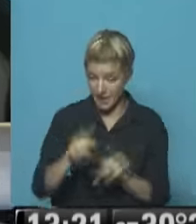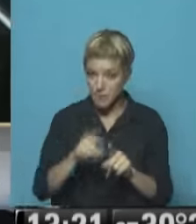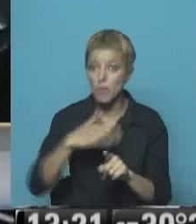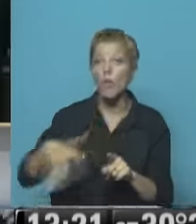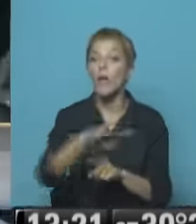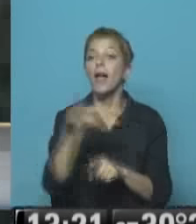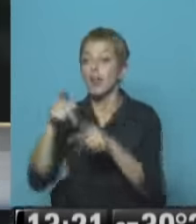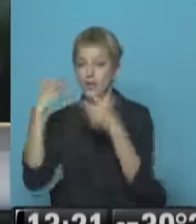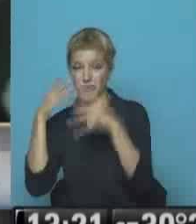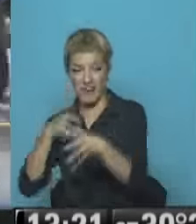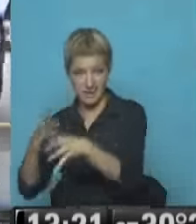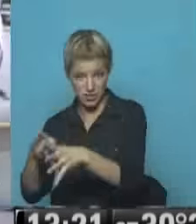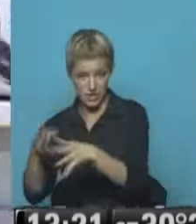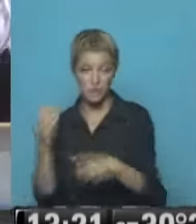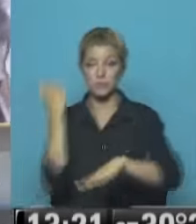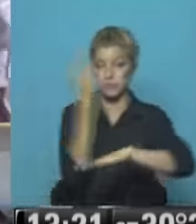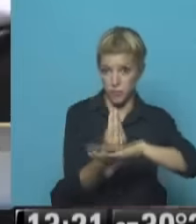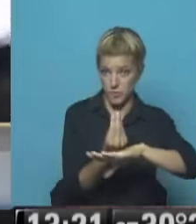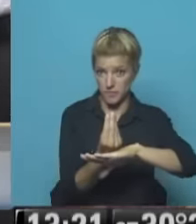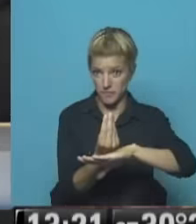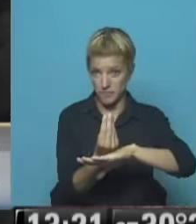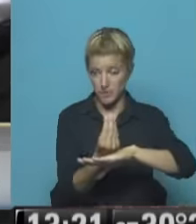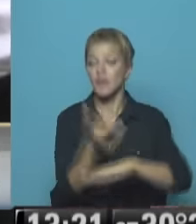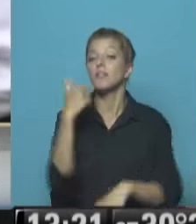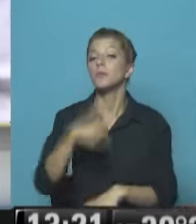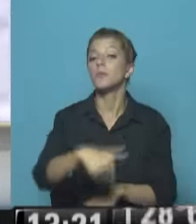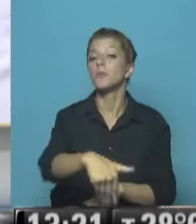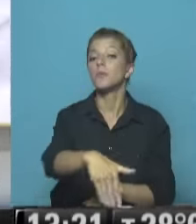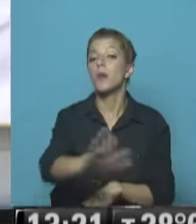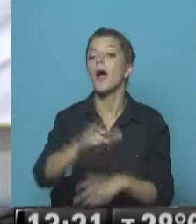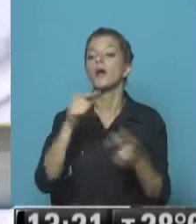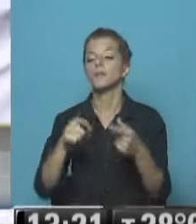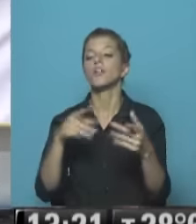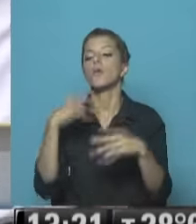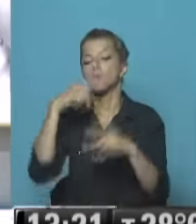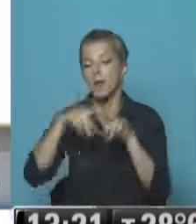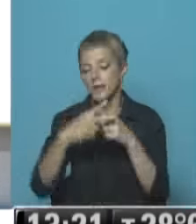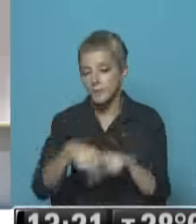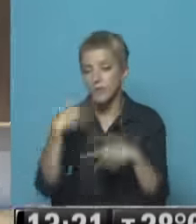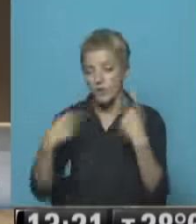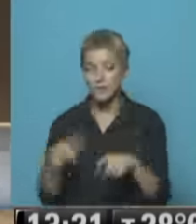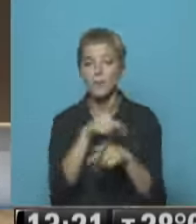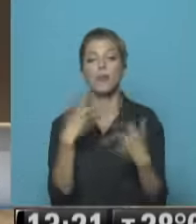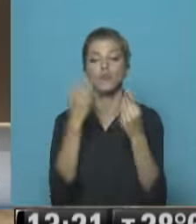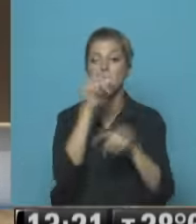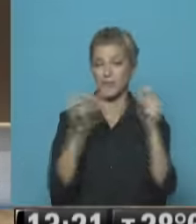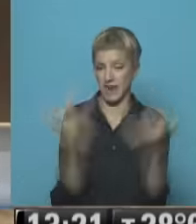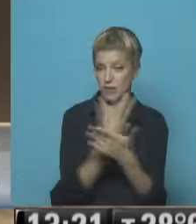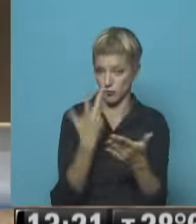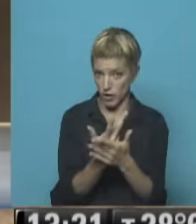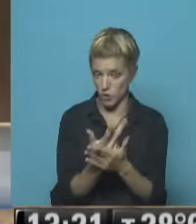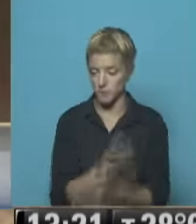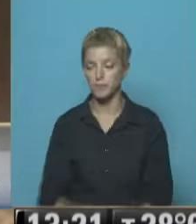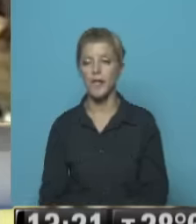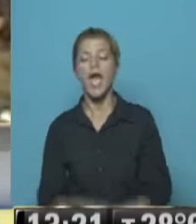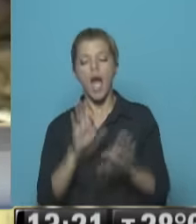los guerrilleros desmovilizados y donde llevarían a cabo acciones para reparar a las víctimas. El criterio para